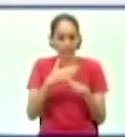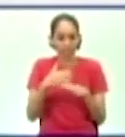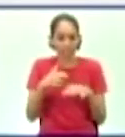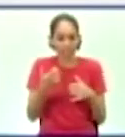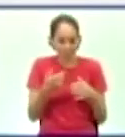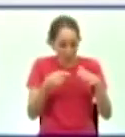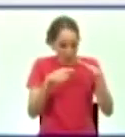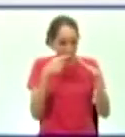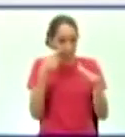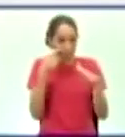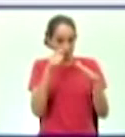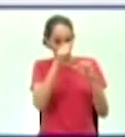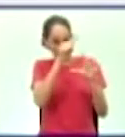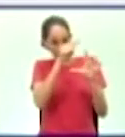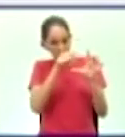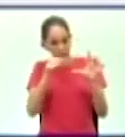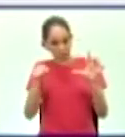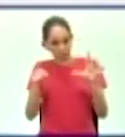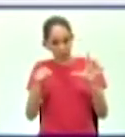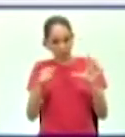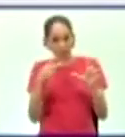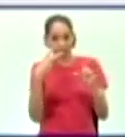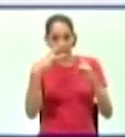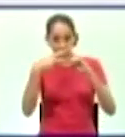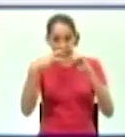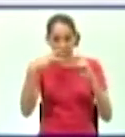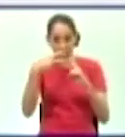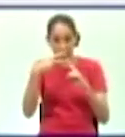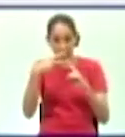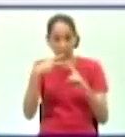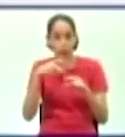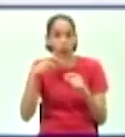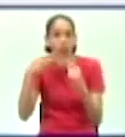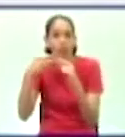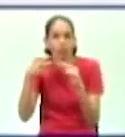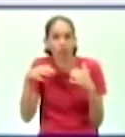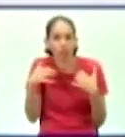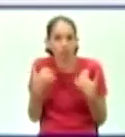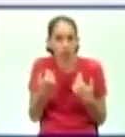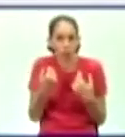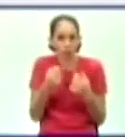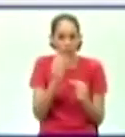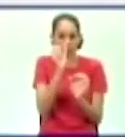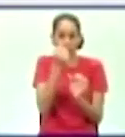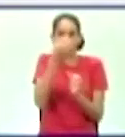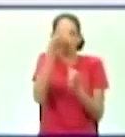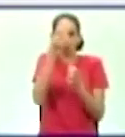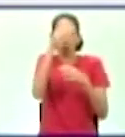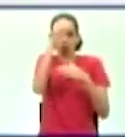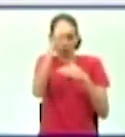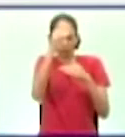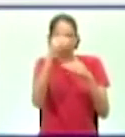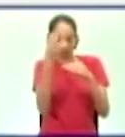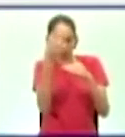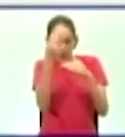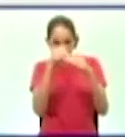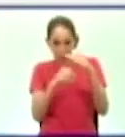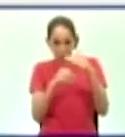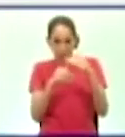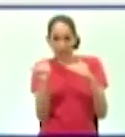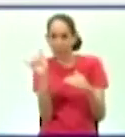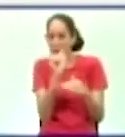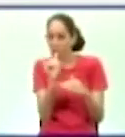área de la circunferencia. Y la segunda, entre el ángulo que determina esa porción de la circunferencia y el